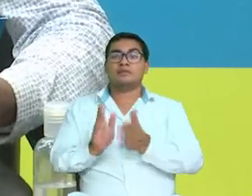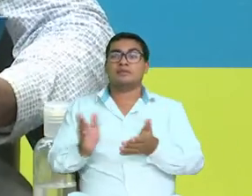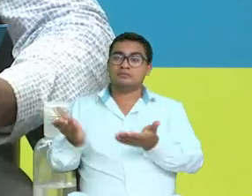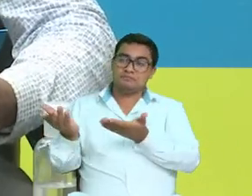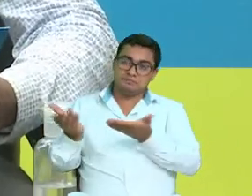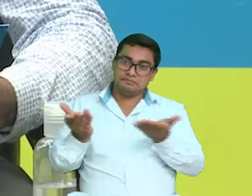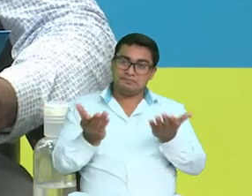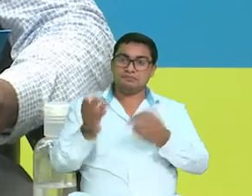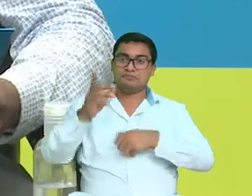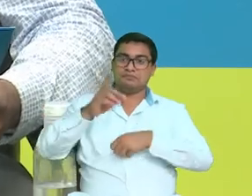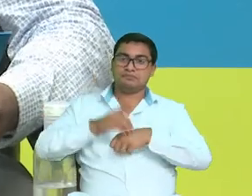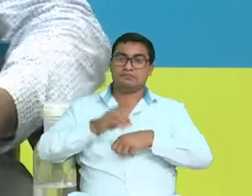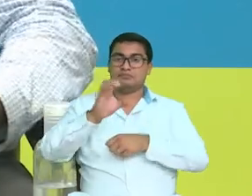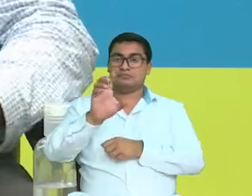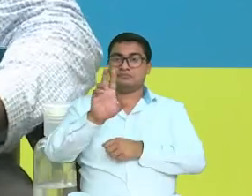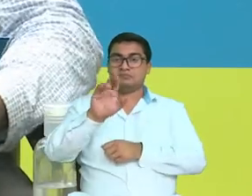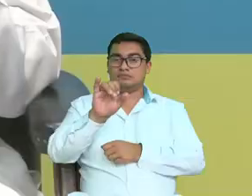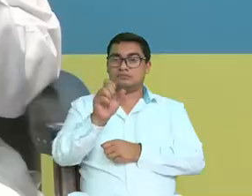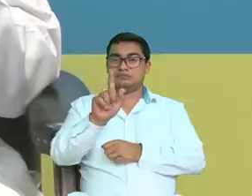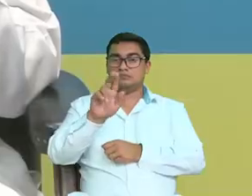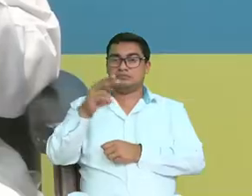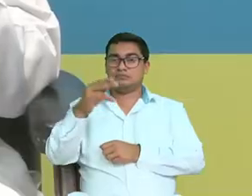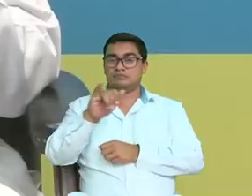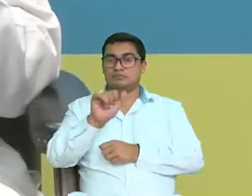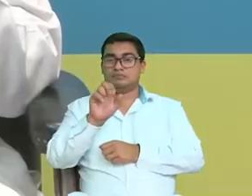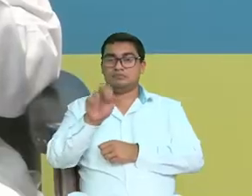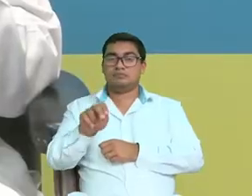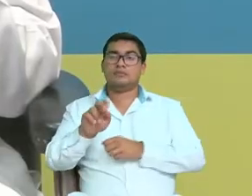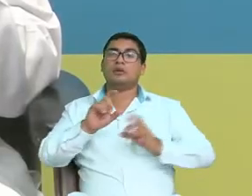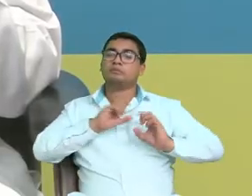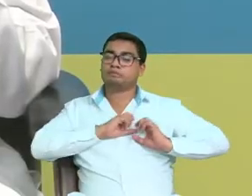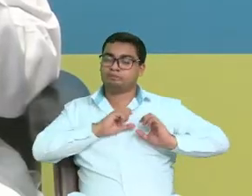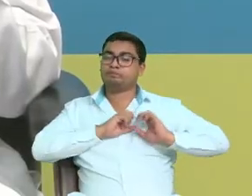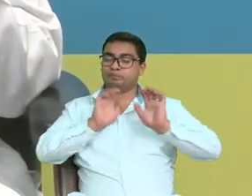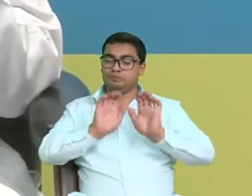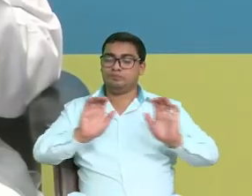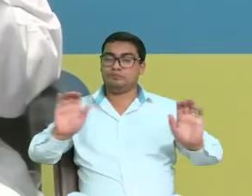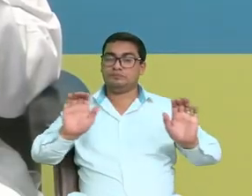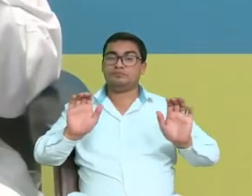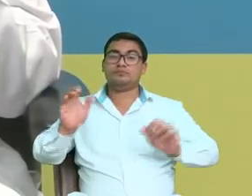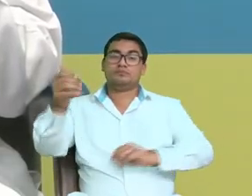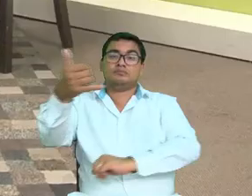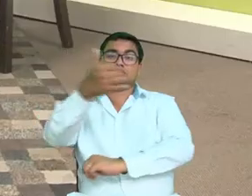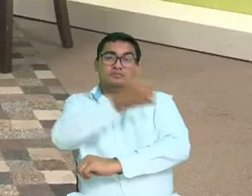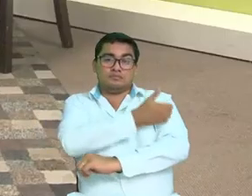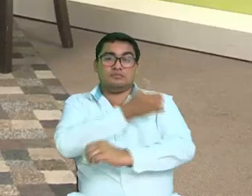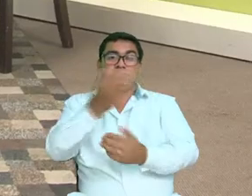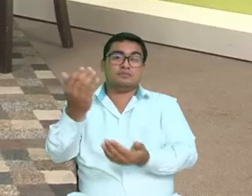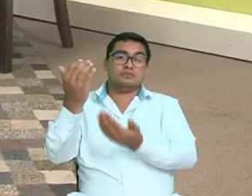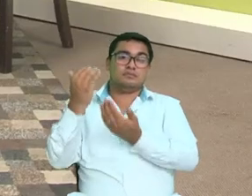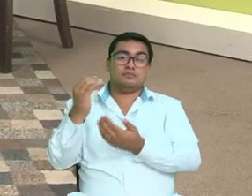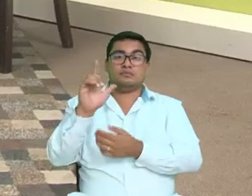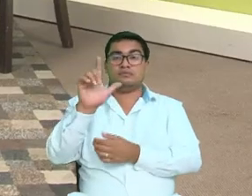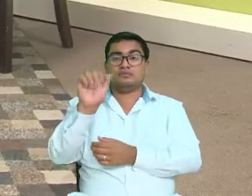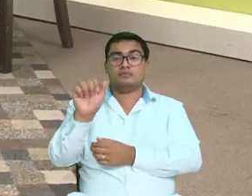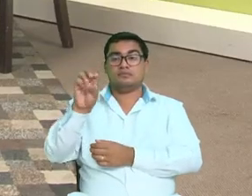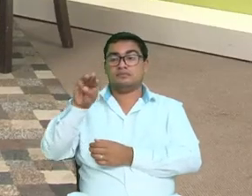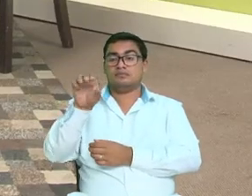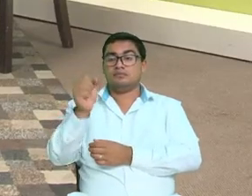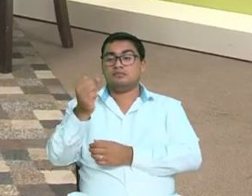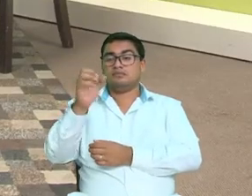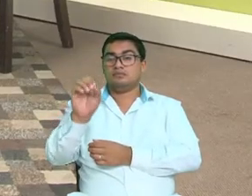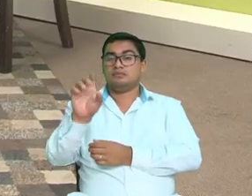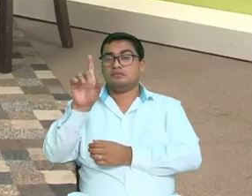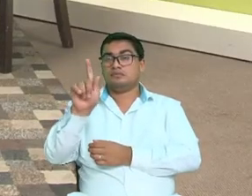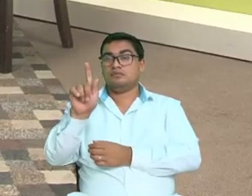como invitado al doctor Cristian Ramírez, quien es cardiólogo pediatra del centro del Hospital La Mascota. Sí. Es el centro, ¿cómo